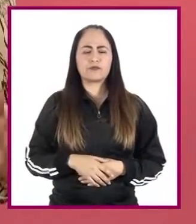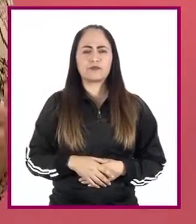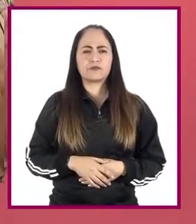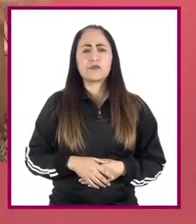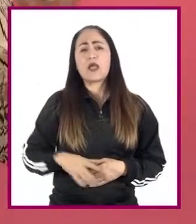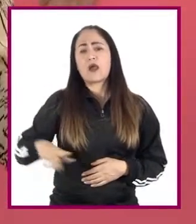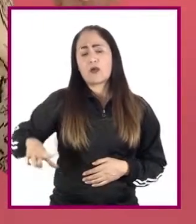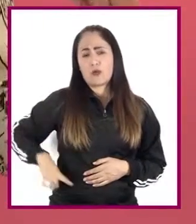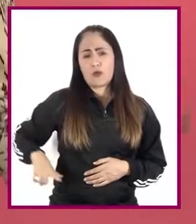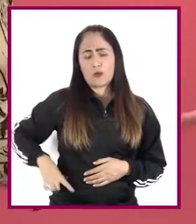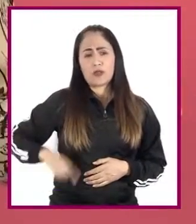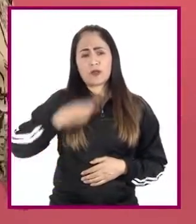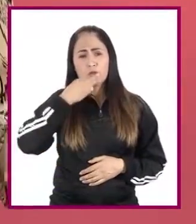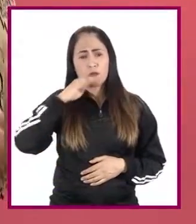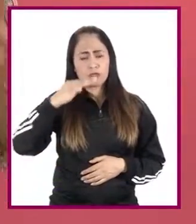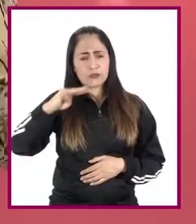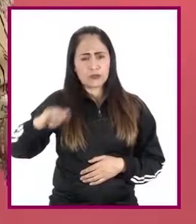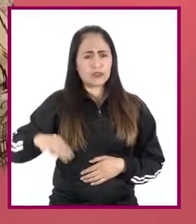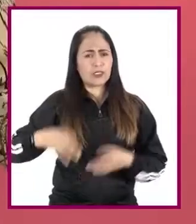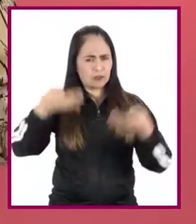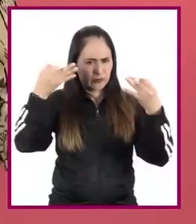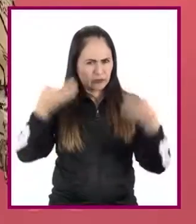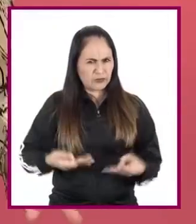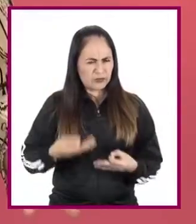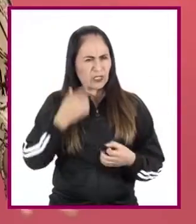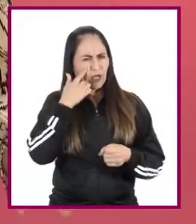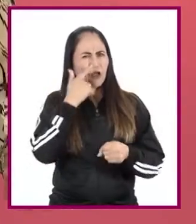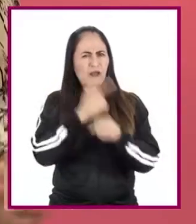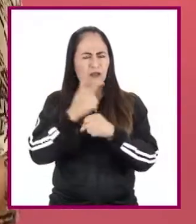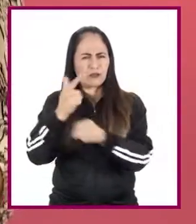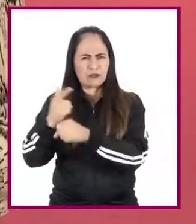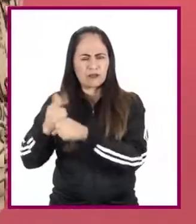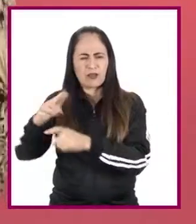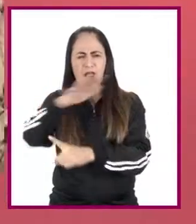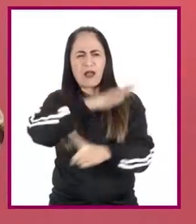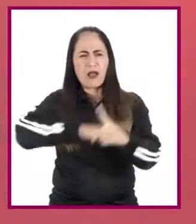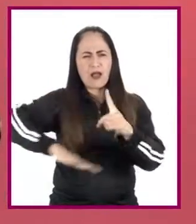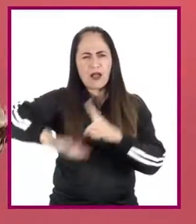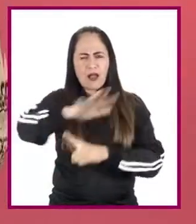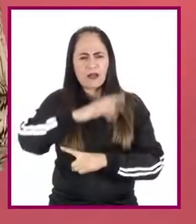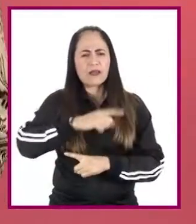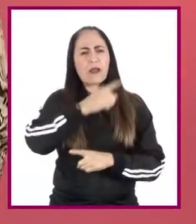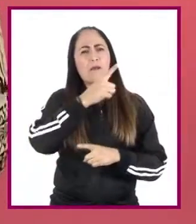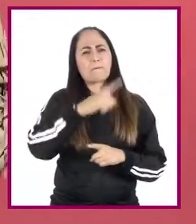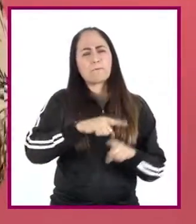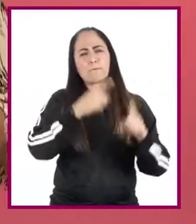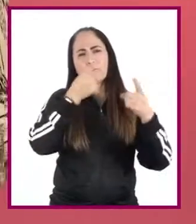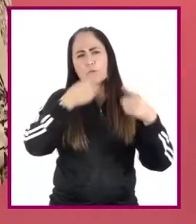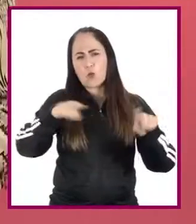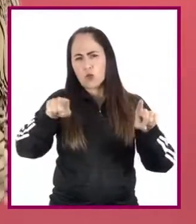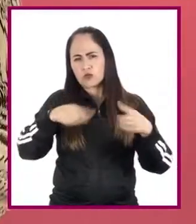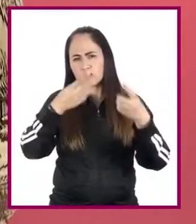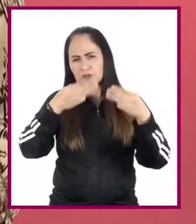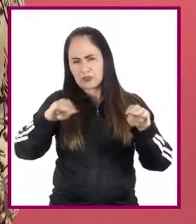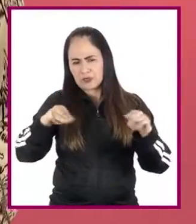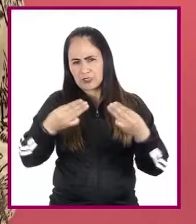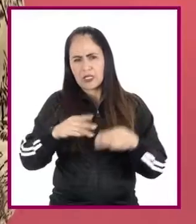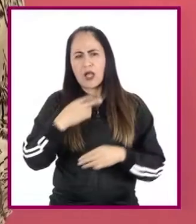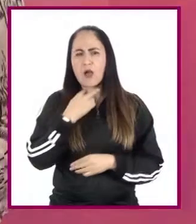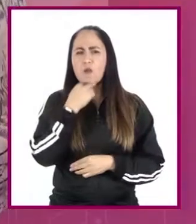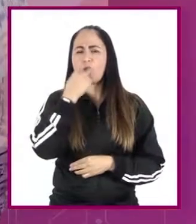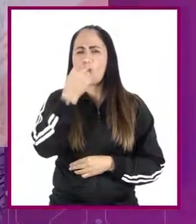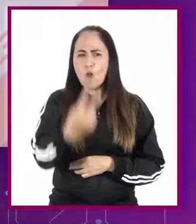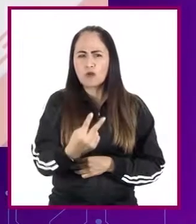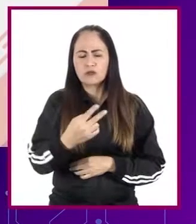comúnmente encontramos los recursos aurales. Estos son el sonido ambiente, la música y la voz. Veamos cuál es el sonido